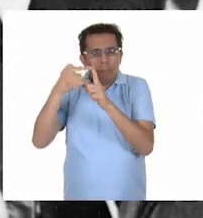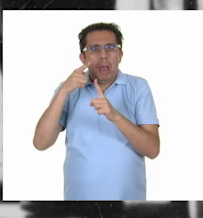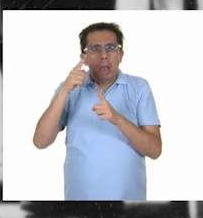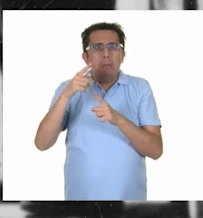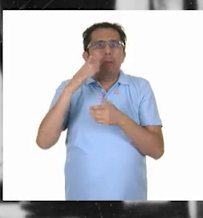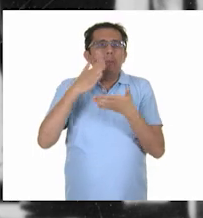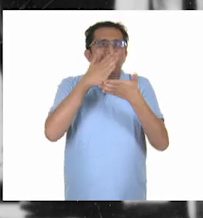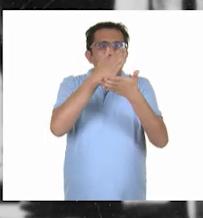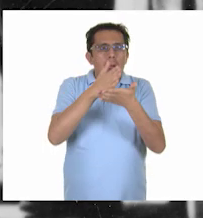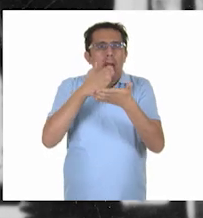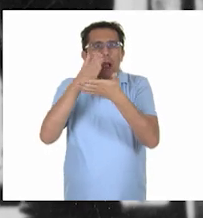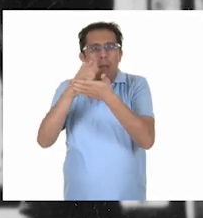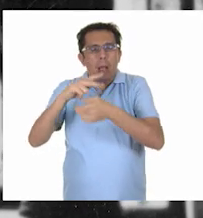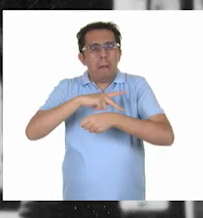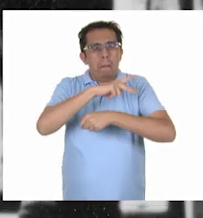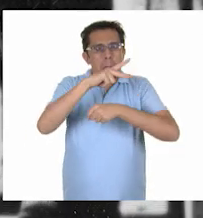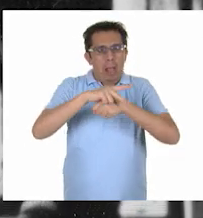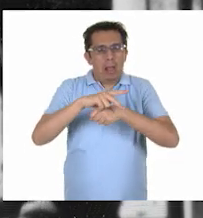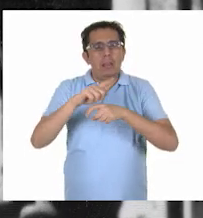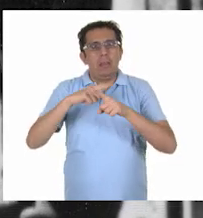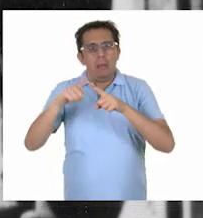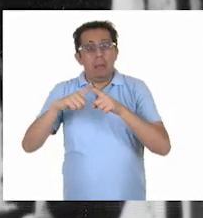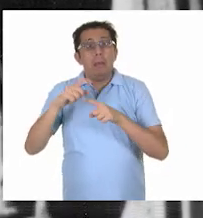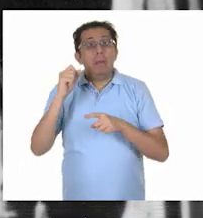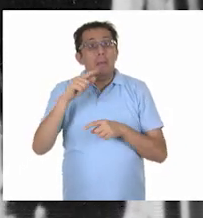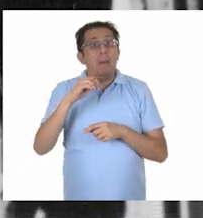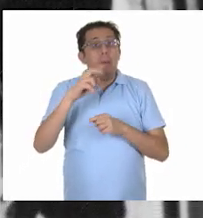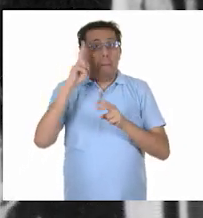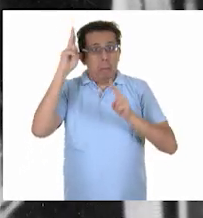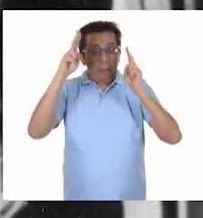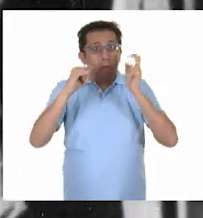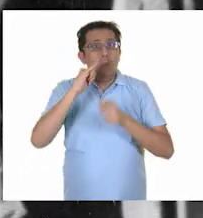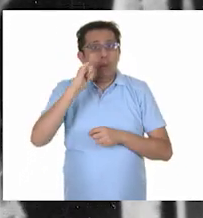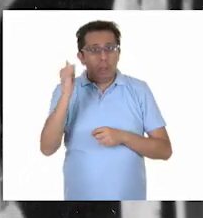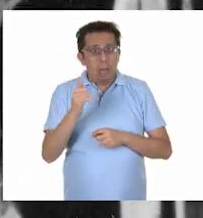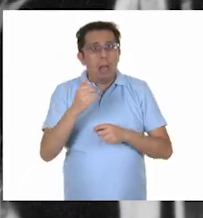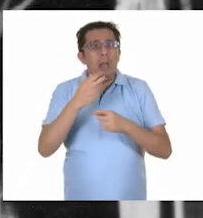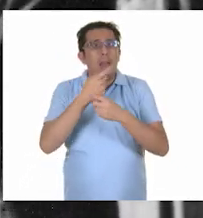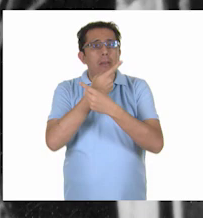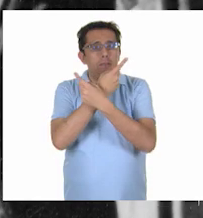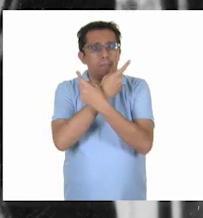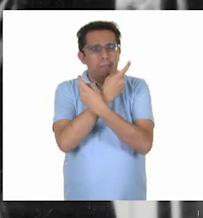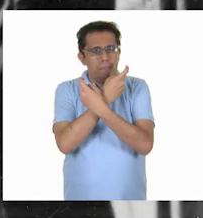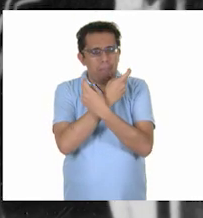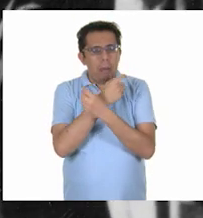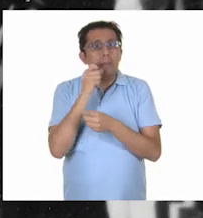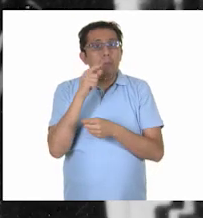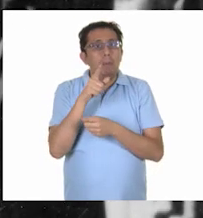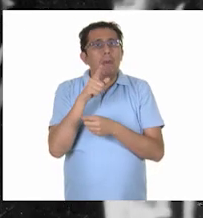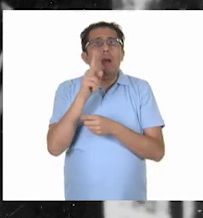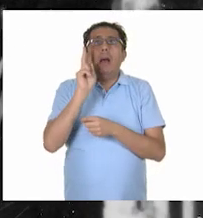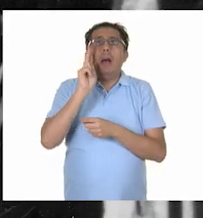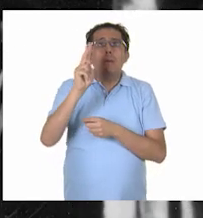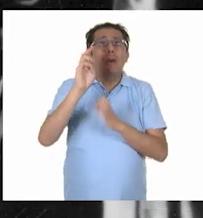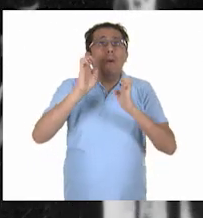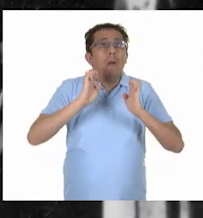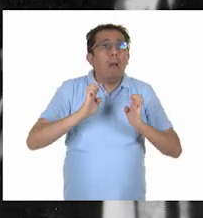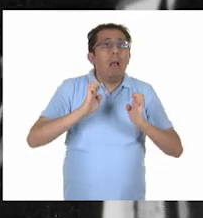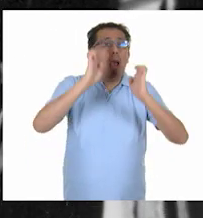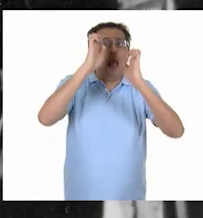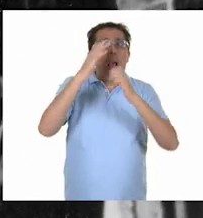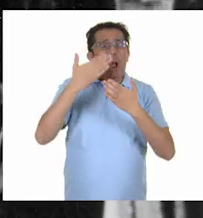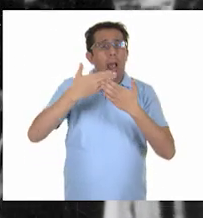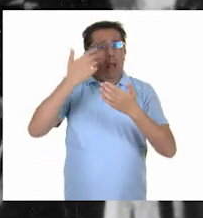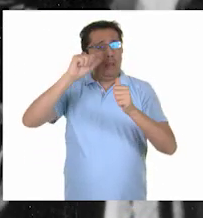países. Llegó a Italia y el Vaticano, donde apreció con detalle los trabajos de alta escala de los grandes maestros